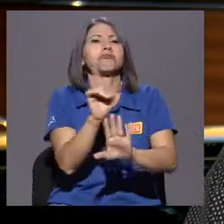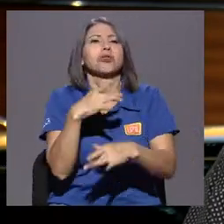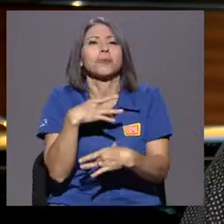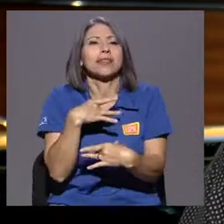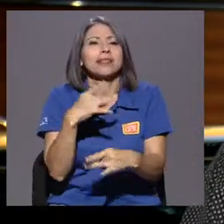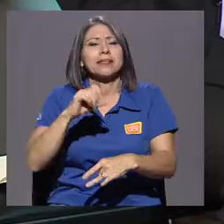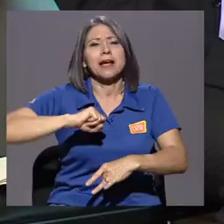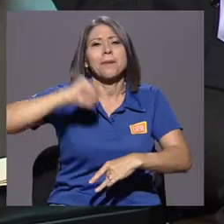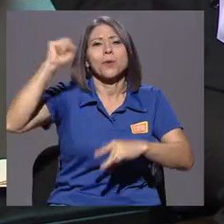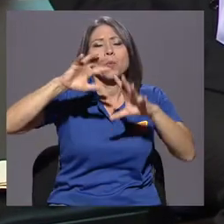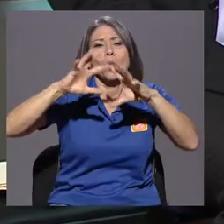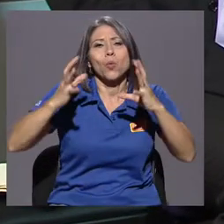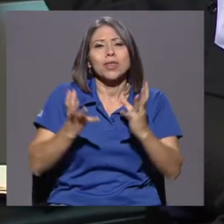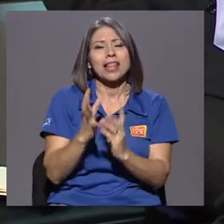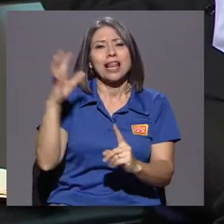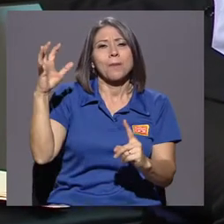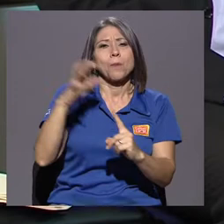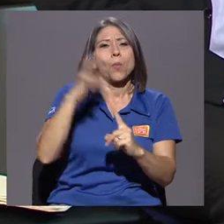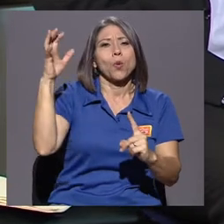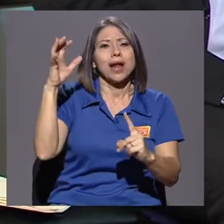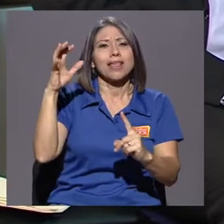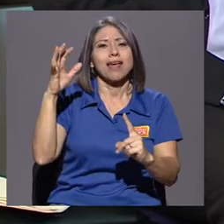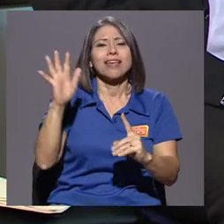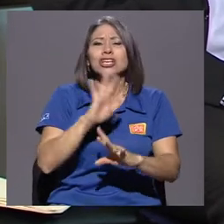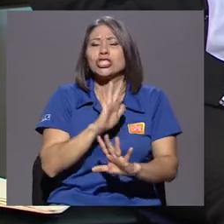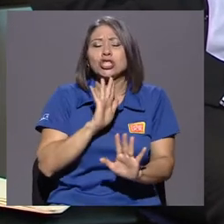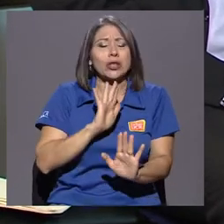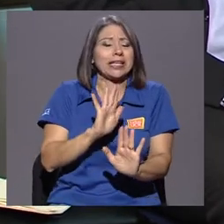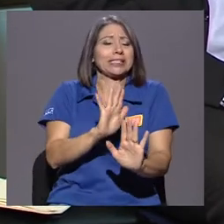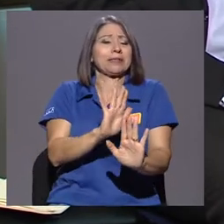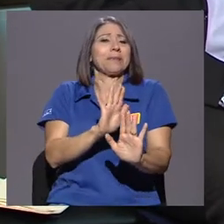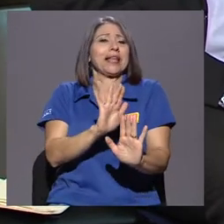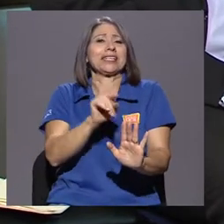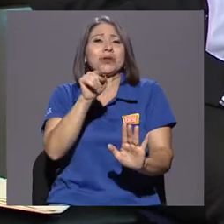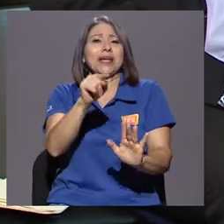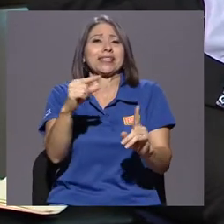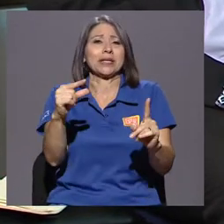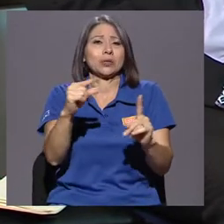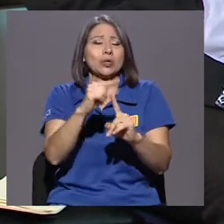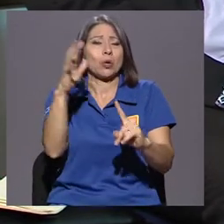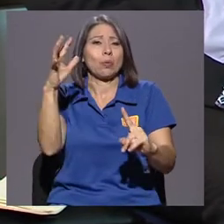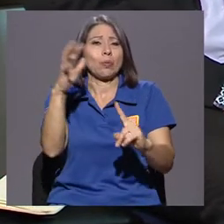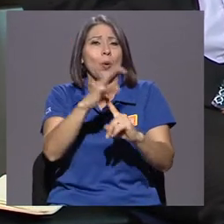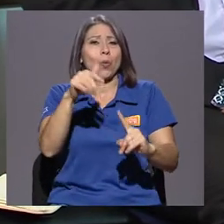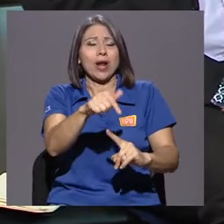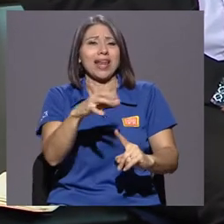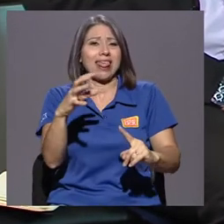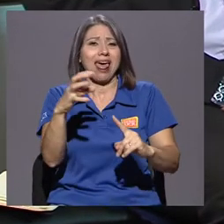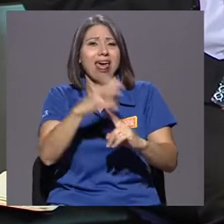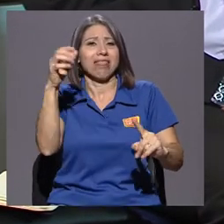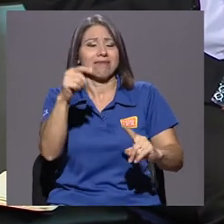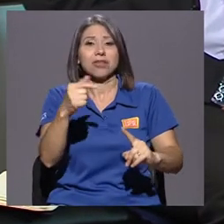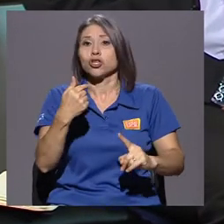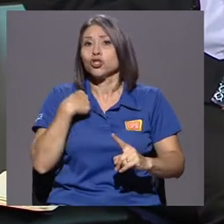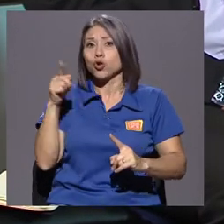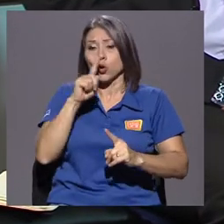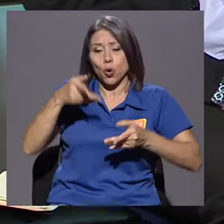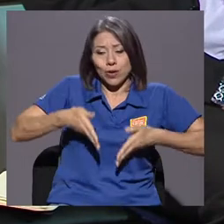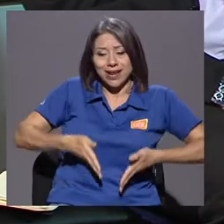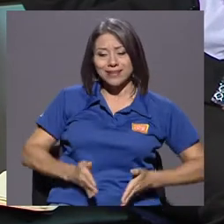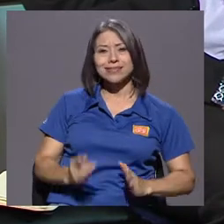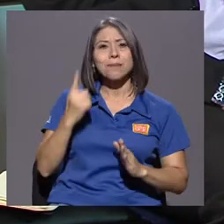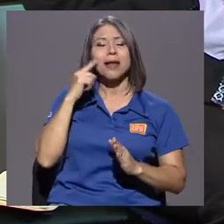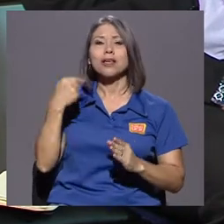popularidad desprecio esa noción que se llama popularidad yo no vine al mundo para ser